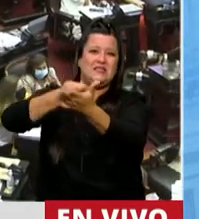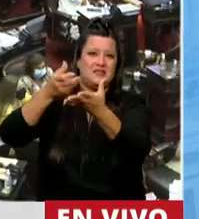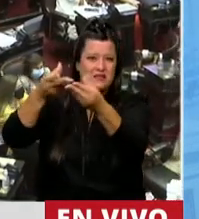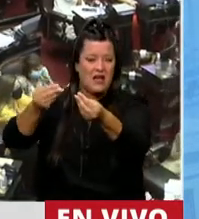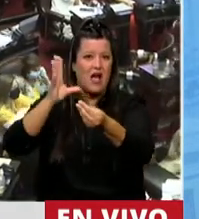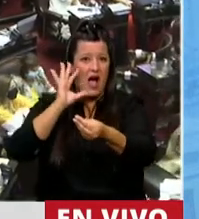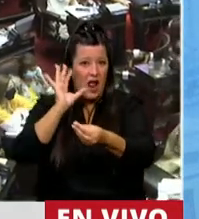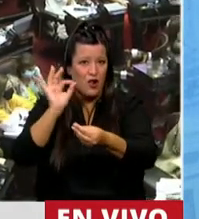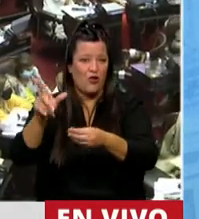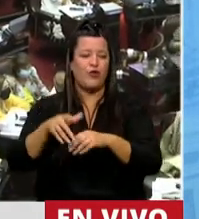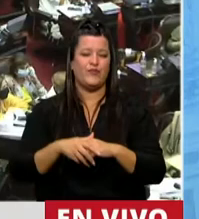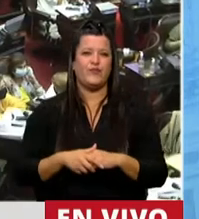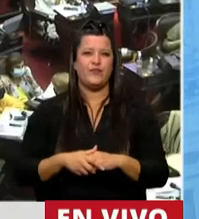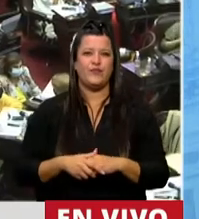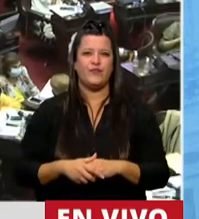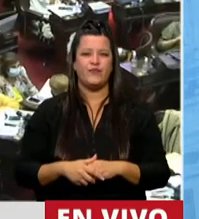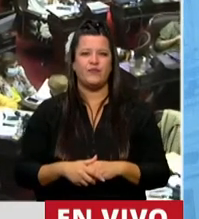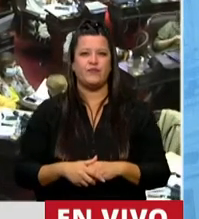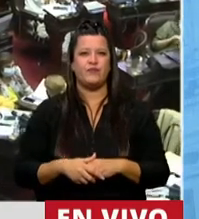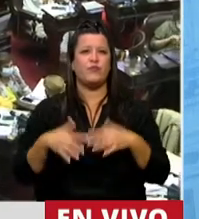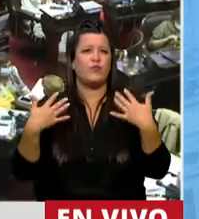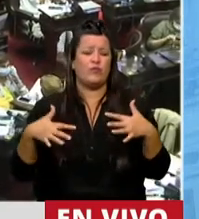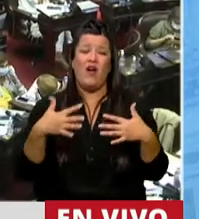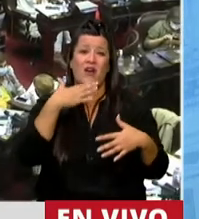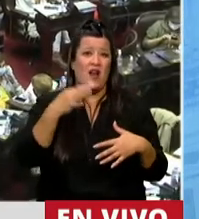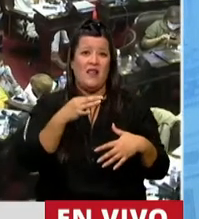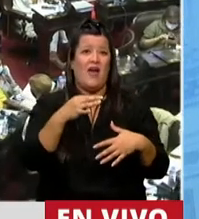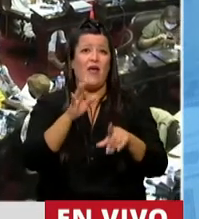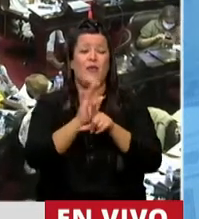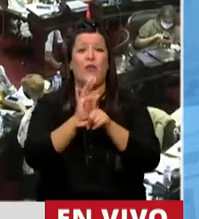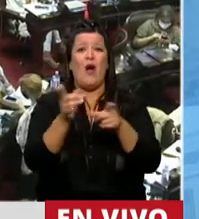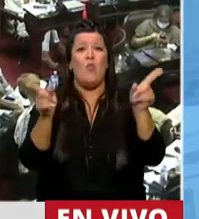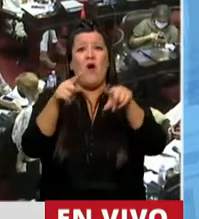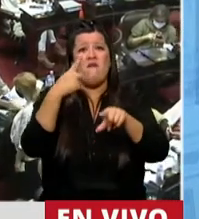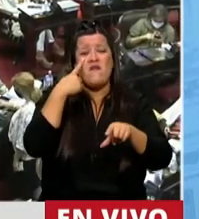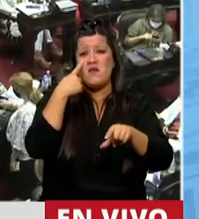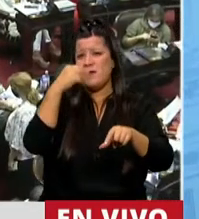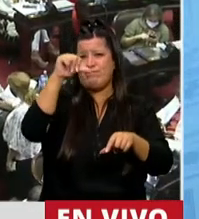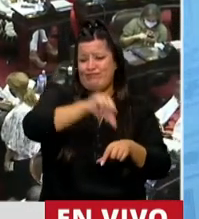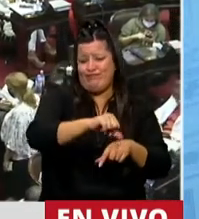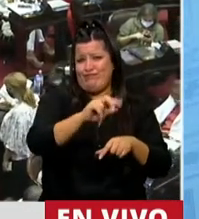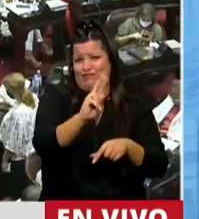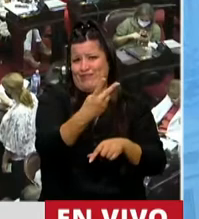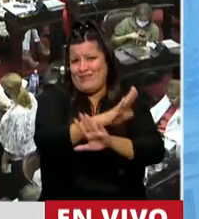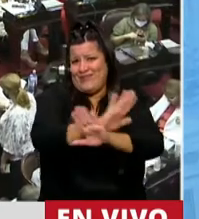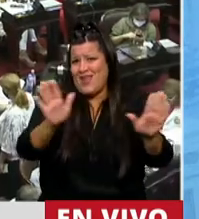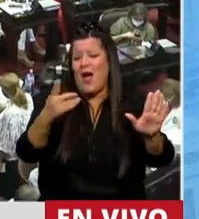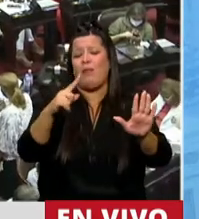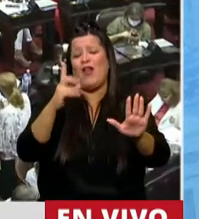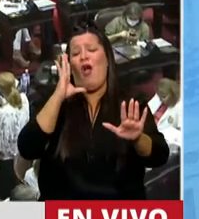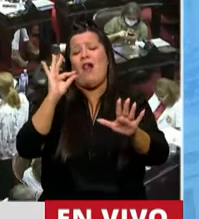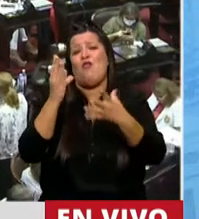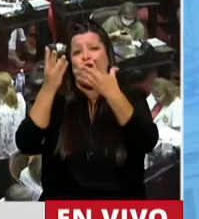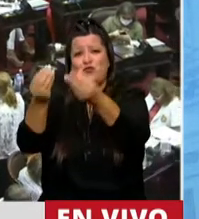para reparar en gran parte esta pérdida irreparable, pero creo, señora presidenta, que